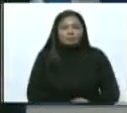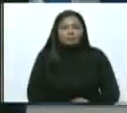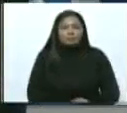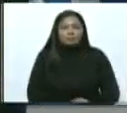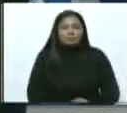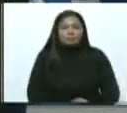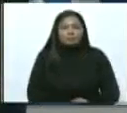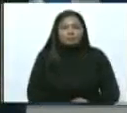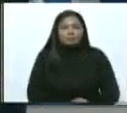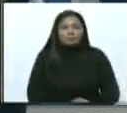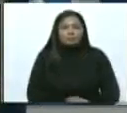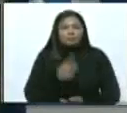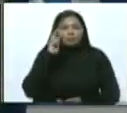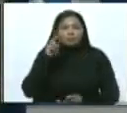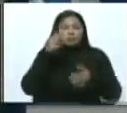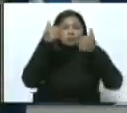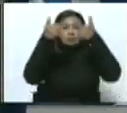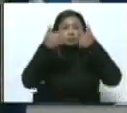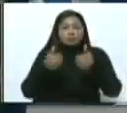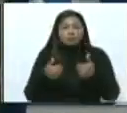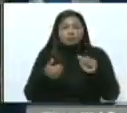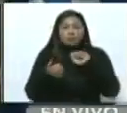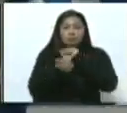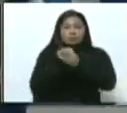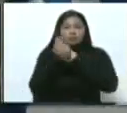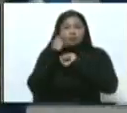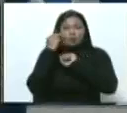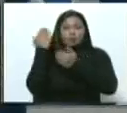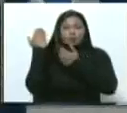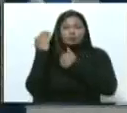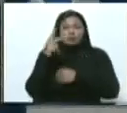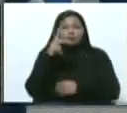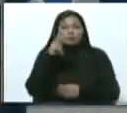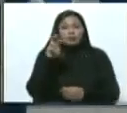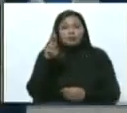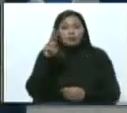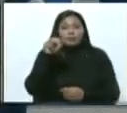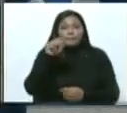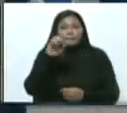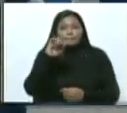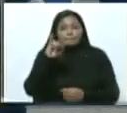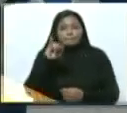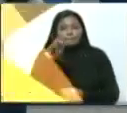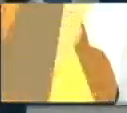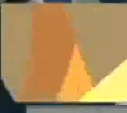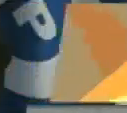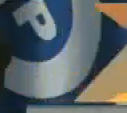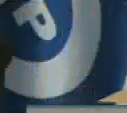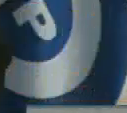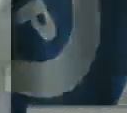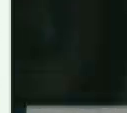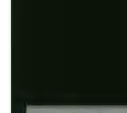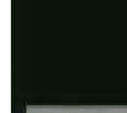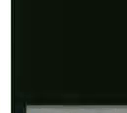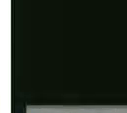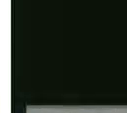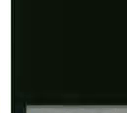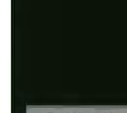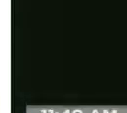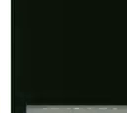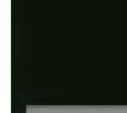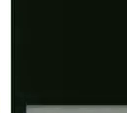Esto es cuando fue detenido ahora, este Kelvin Villamil, cuando fue detenido en Valle Abajo, Caracas.